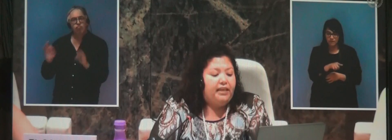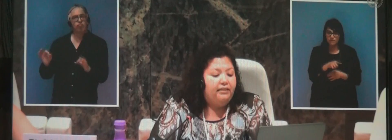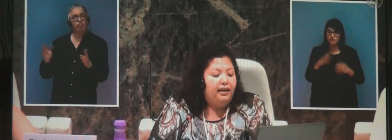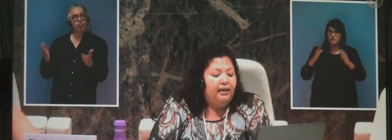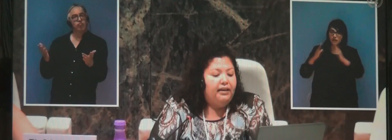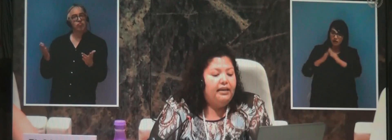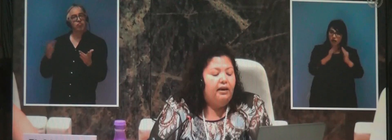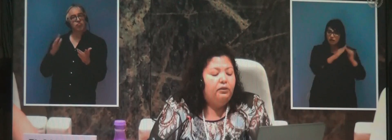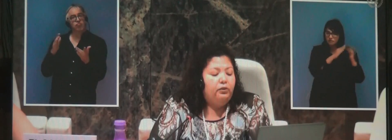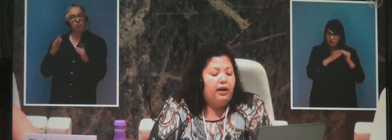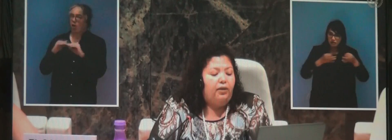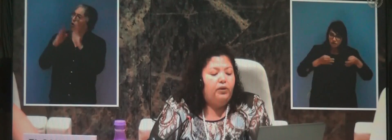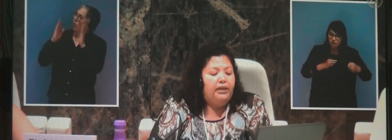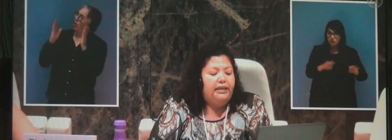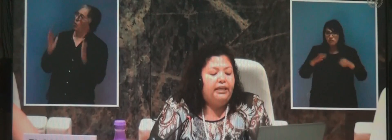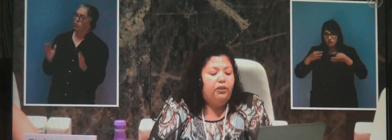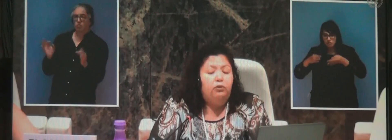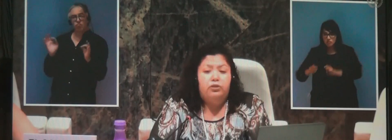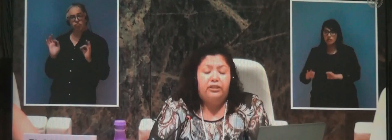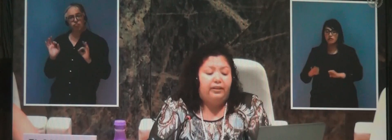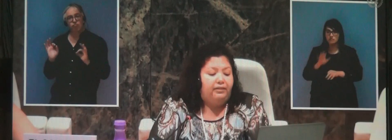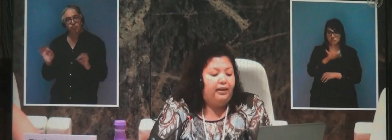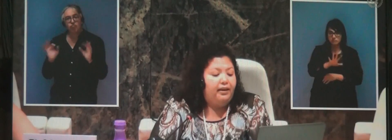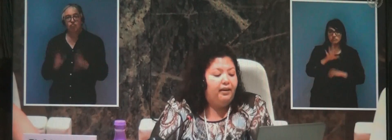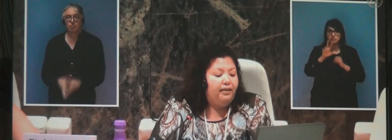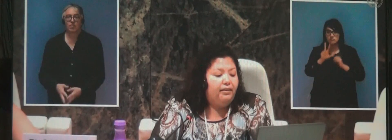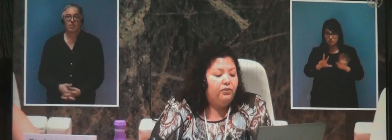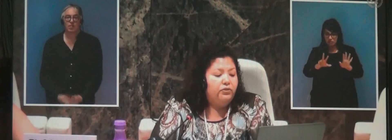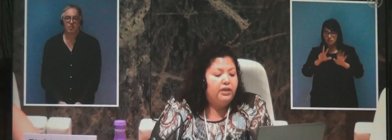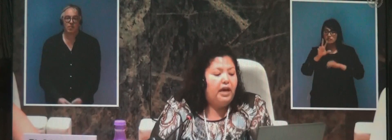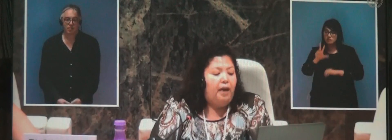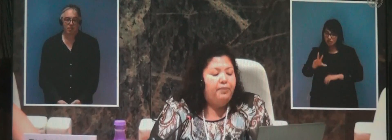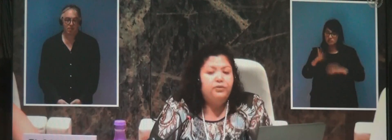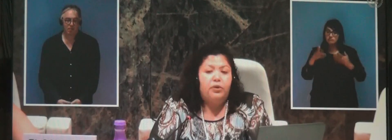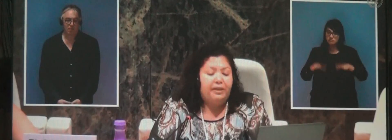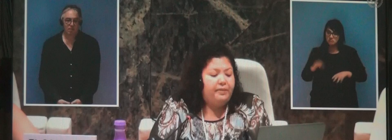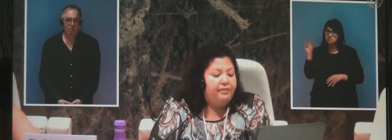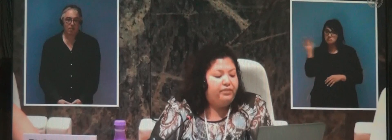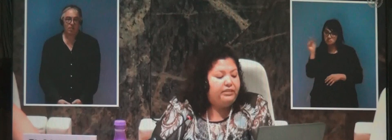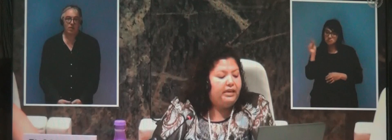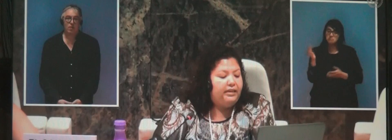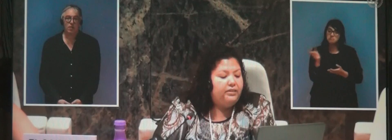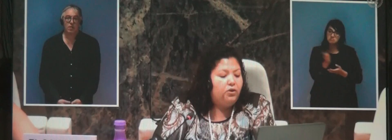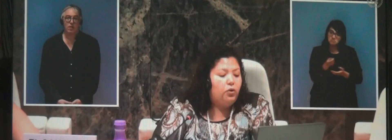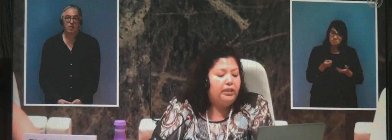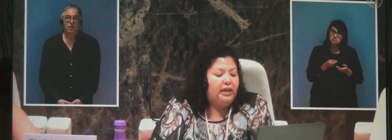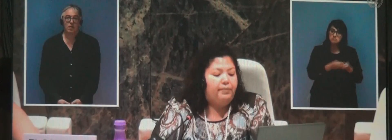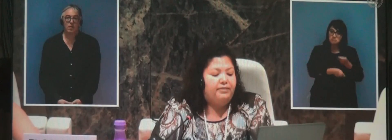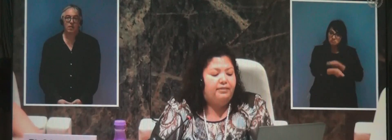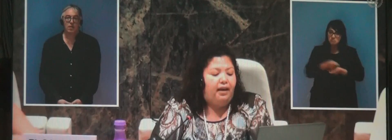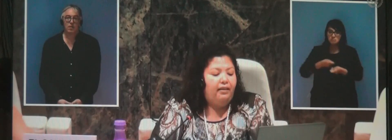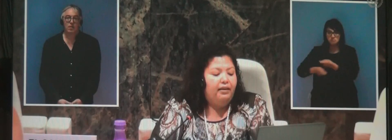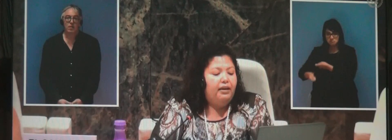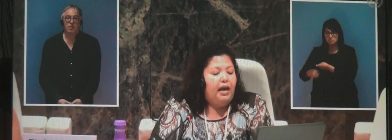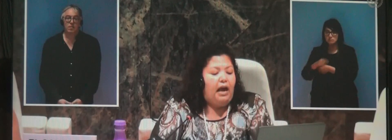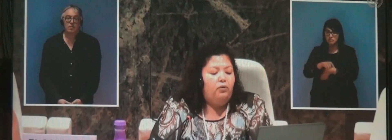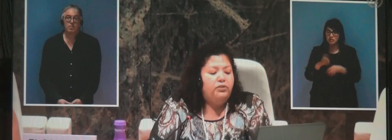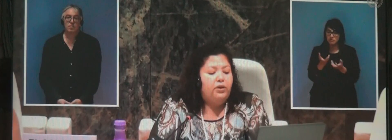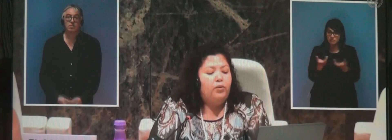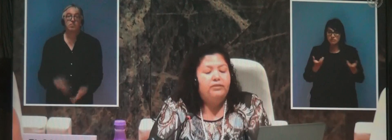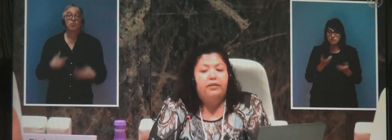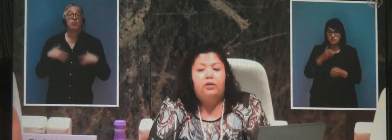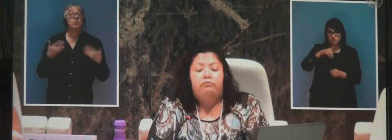de vivienda que ha otorgado 583 créditos a personas beneficiarias con discapacidad